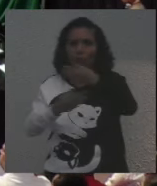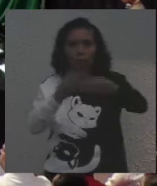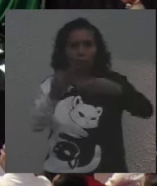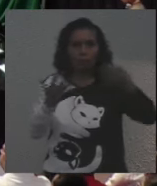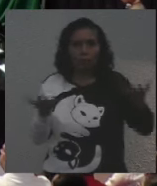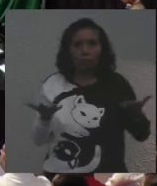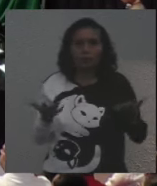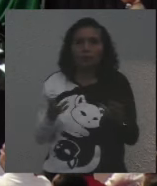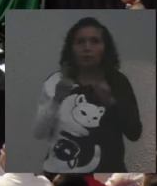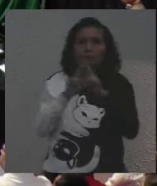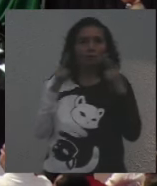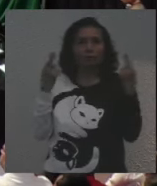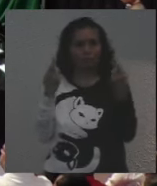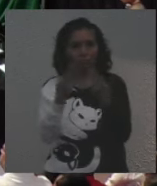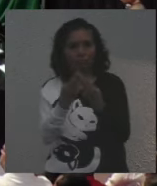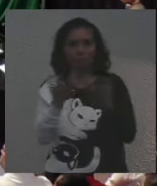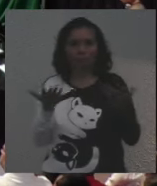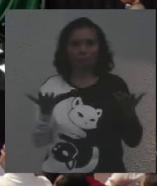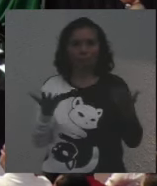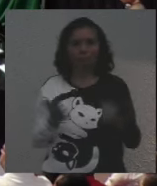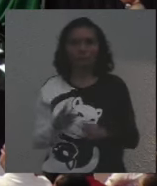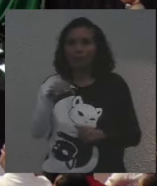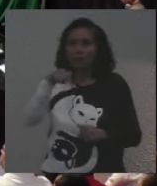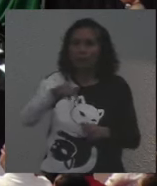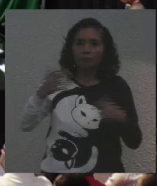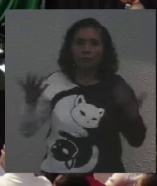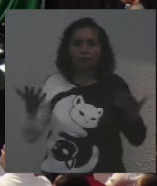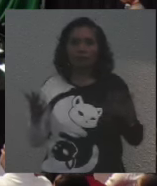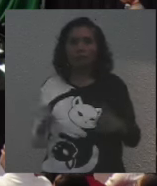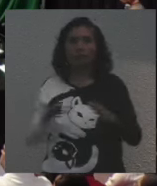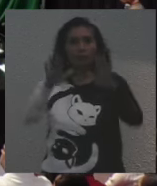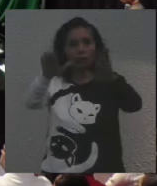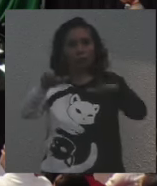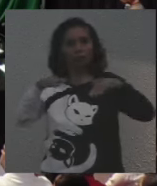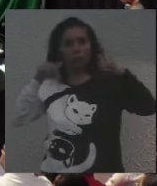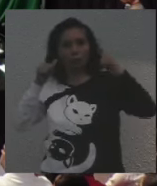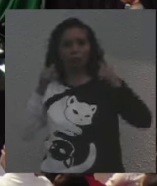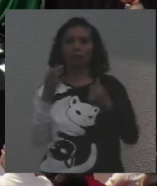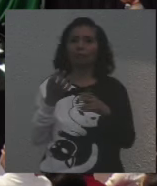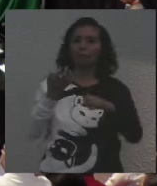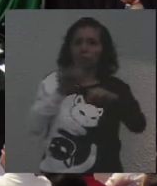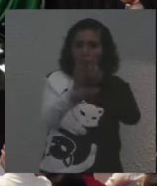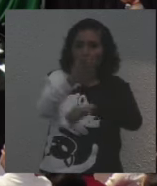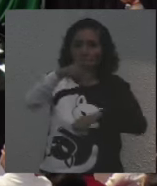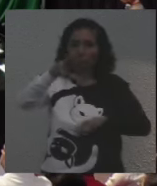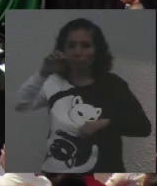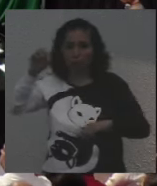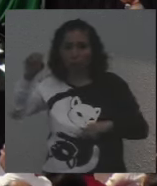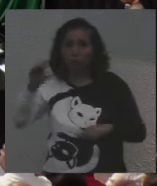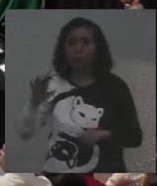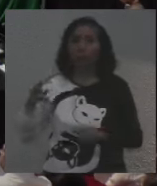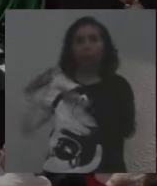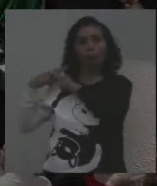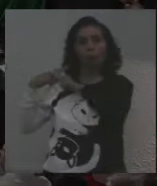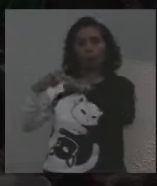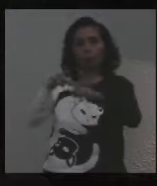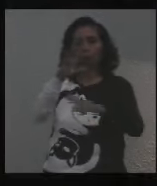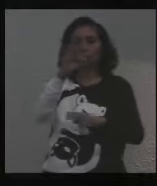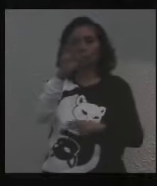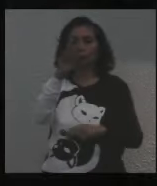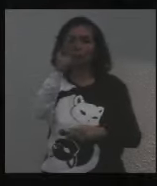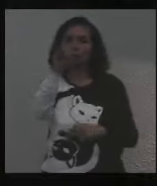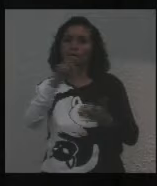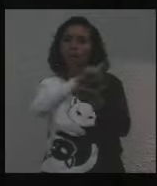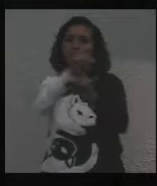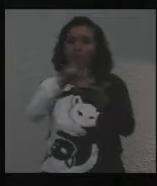esta sesión solemne aquí en el congreso del estado de Quintana Ro en el 49 aniversario de la promulgación